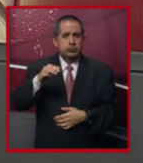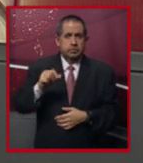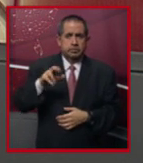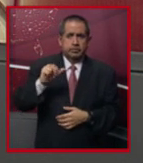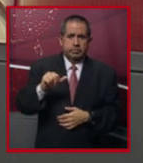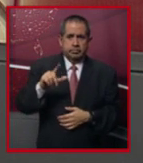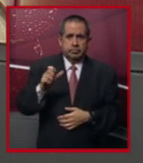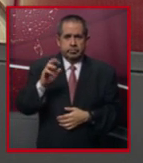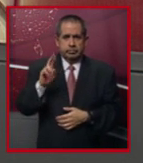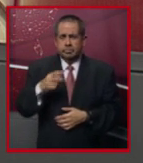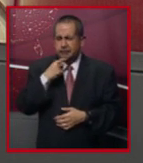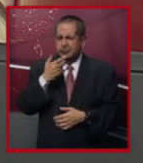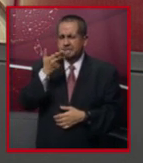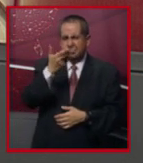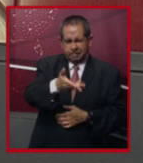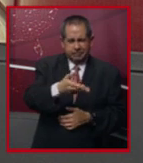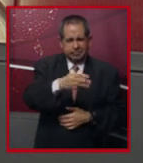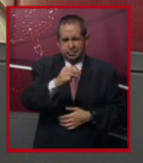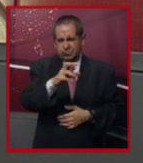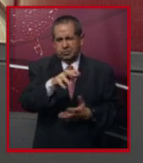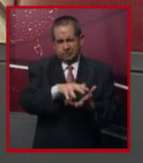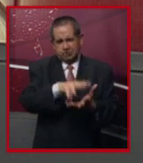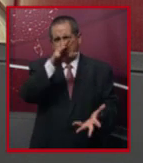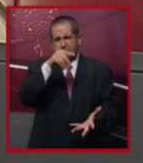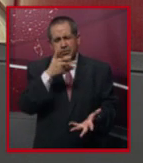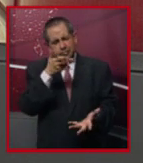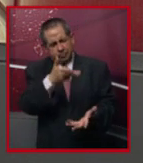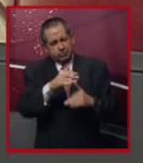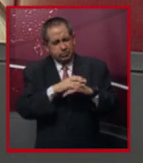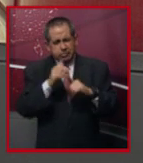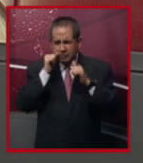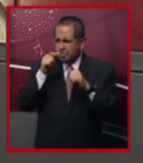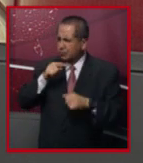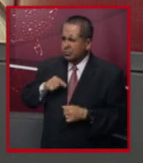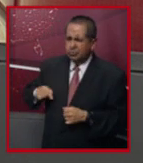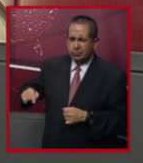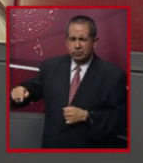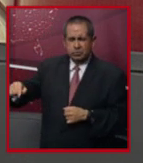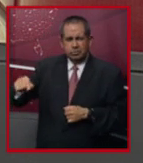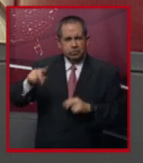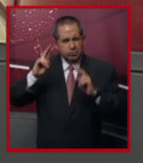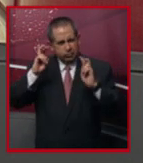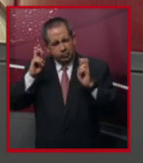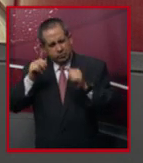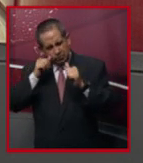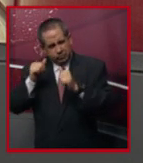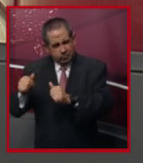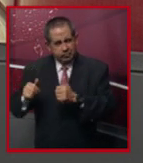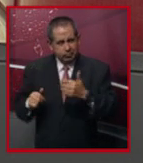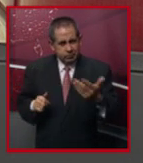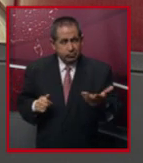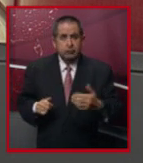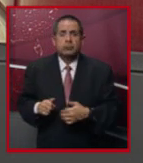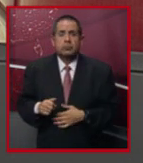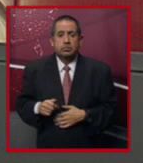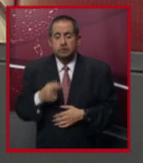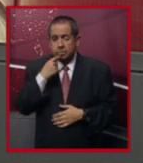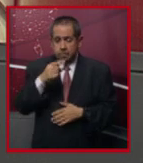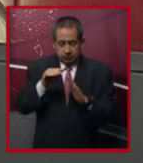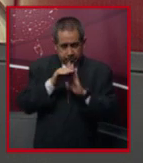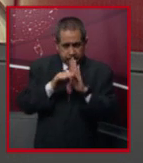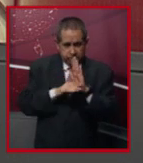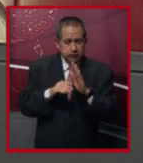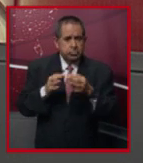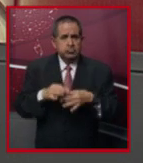al partido que tiene mayoría, eso sea Morena, escuchar las opiniones de todos respecto al tema. Destacó que los mecanismos de participación ciudadana están